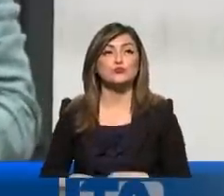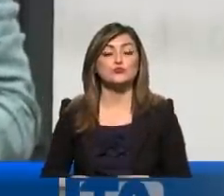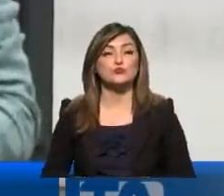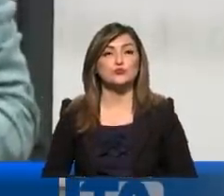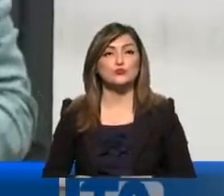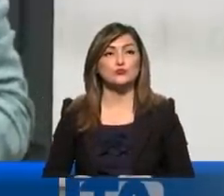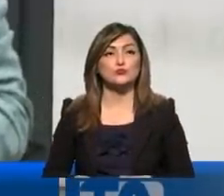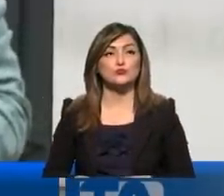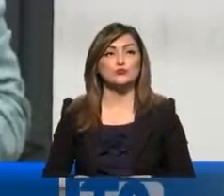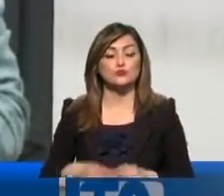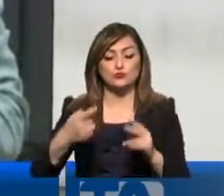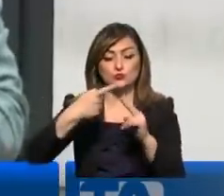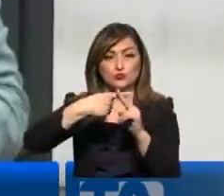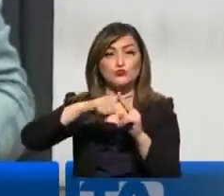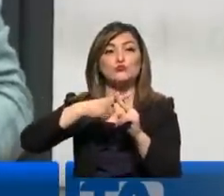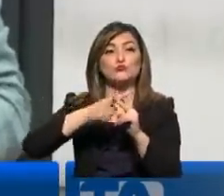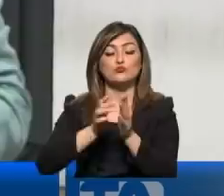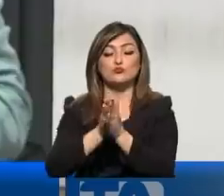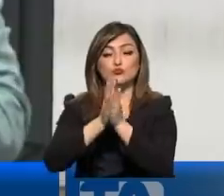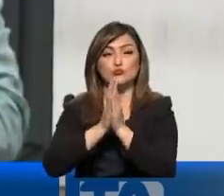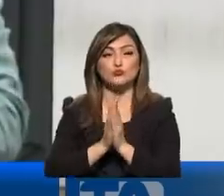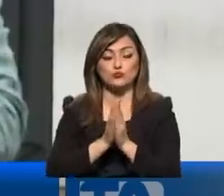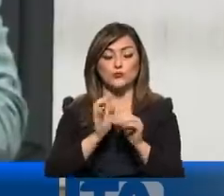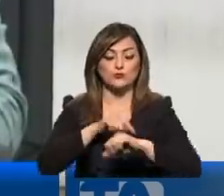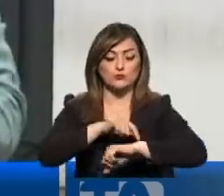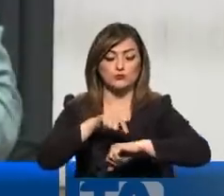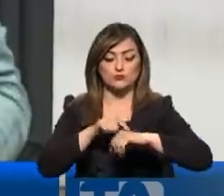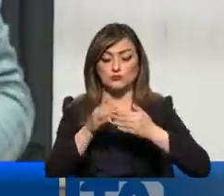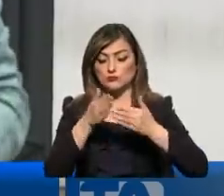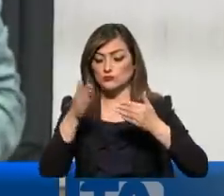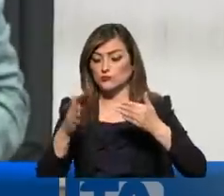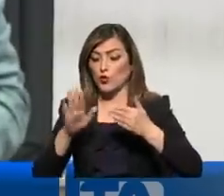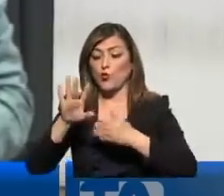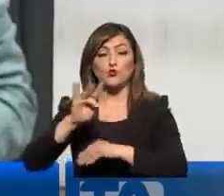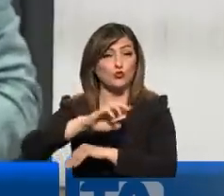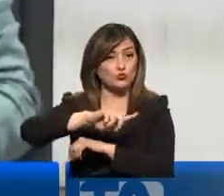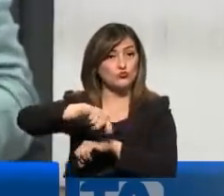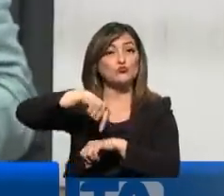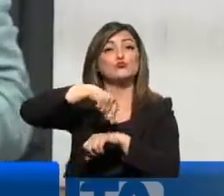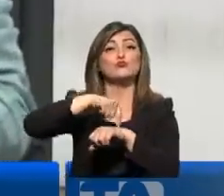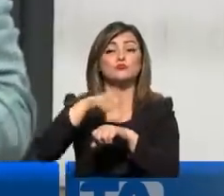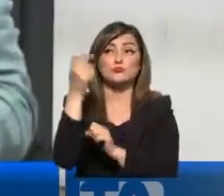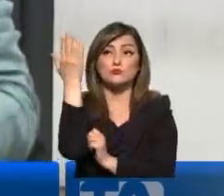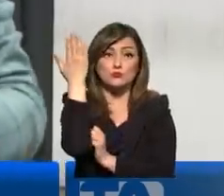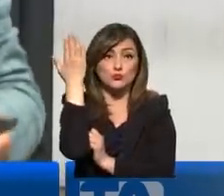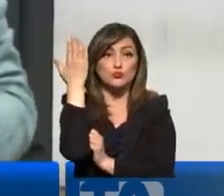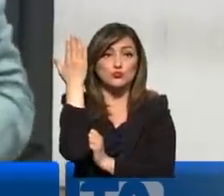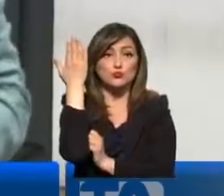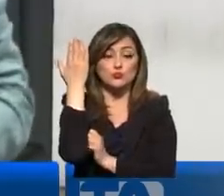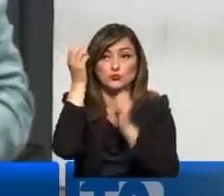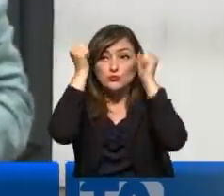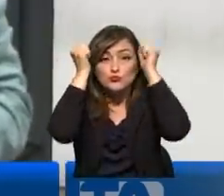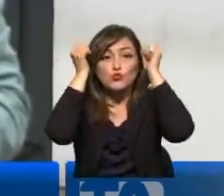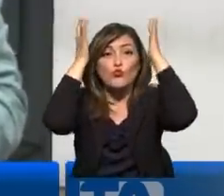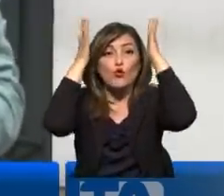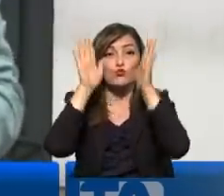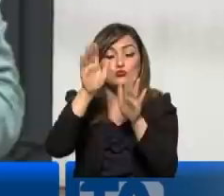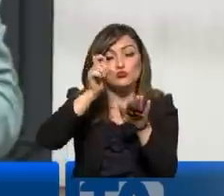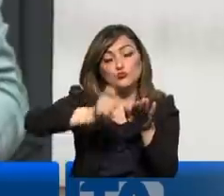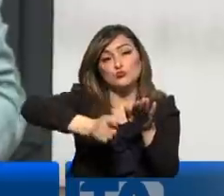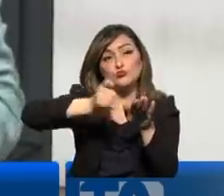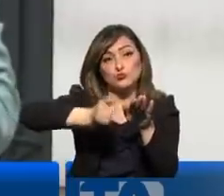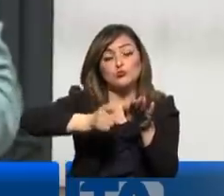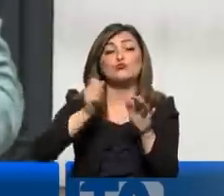lo cual se inicia un periodo de 48 horas, dentro del cual el alcalde Yunda, a través de su defensa,